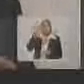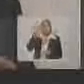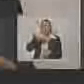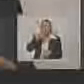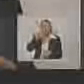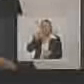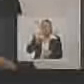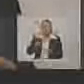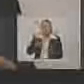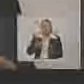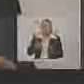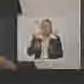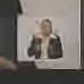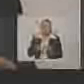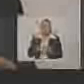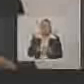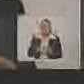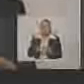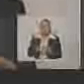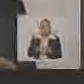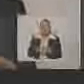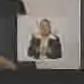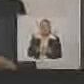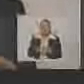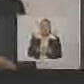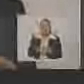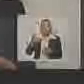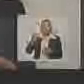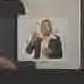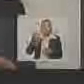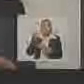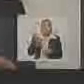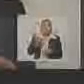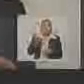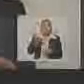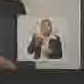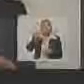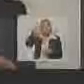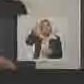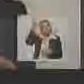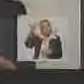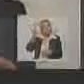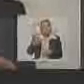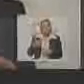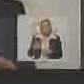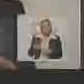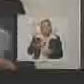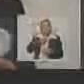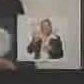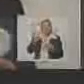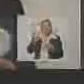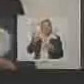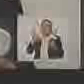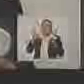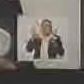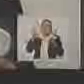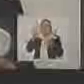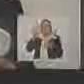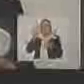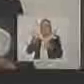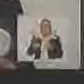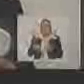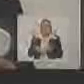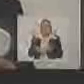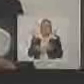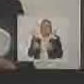Unidas, Independencia, Niños Héroes. Le apuesta que se te olvide que dañaron tu casa con tantas construcciones irregulares. Le apuesta también